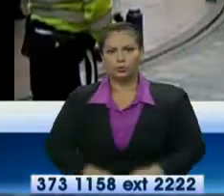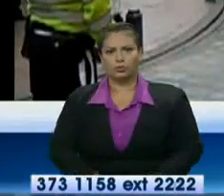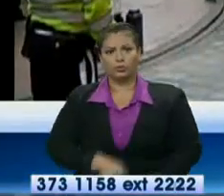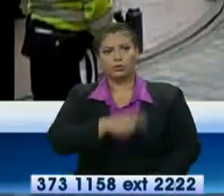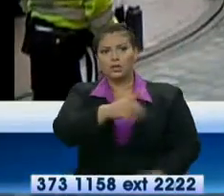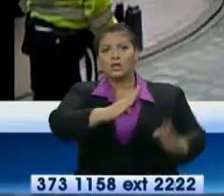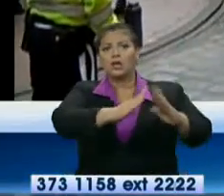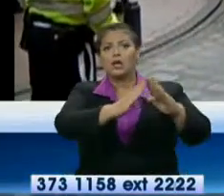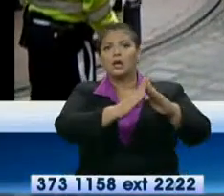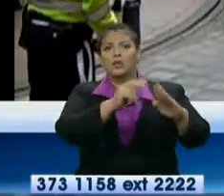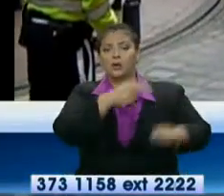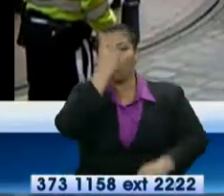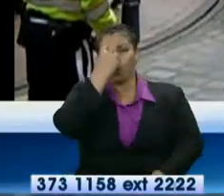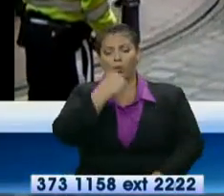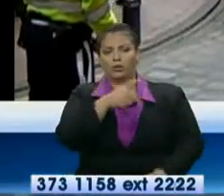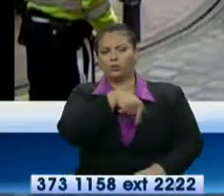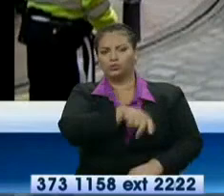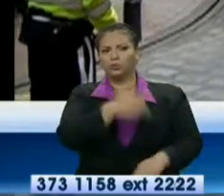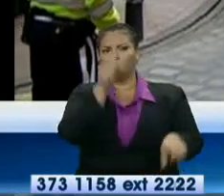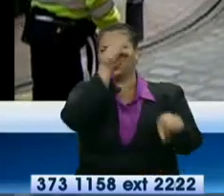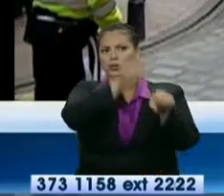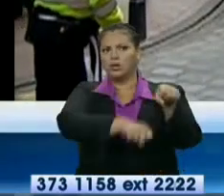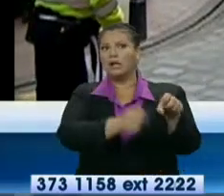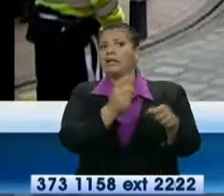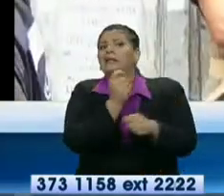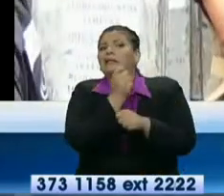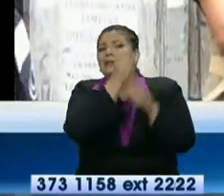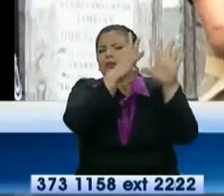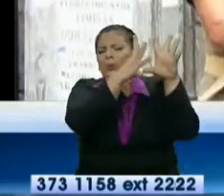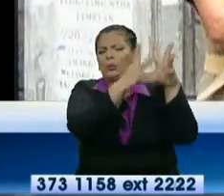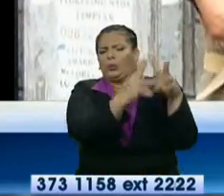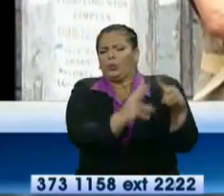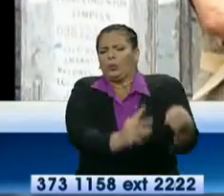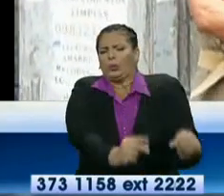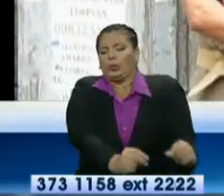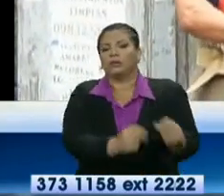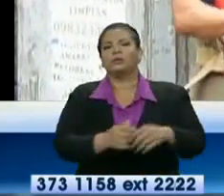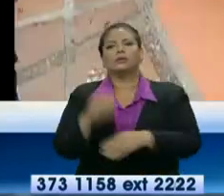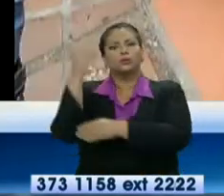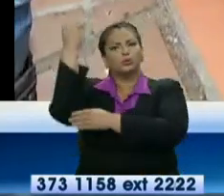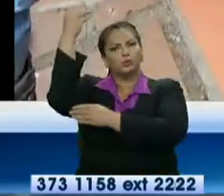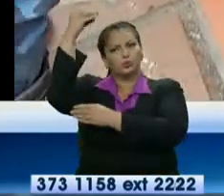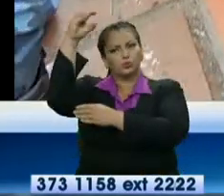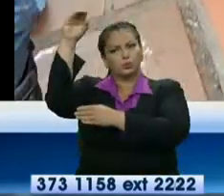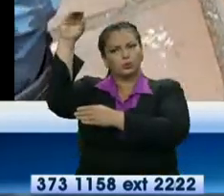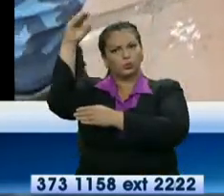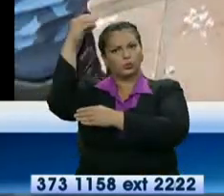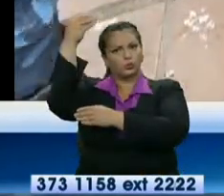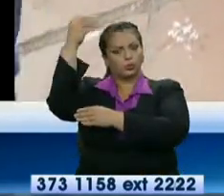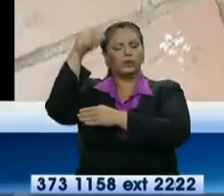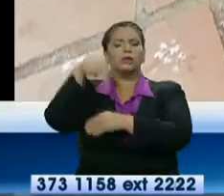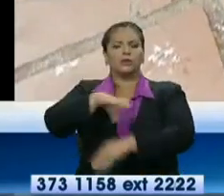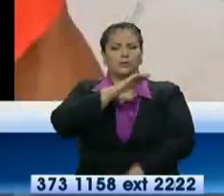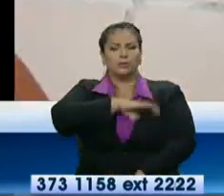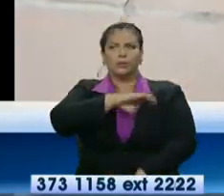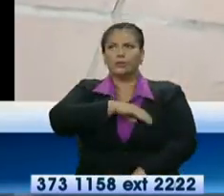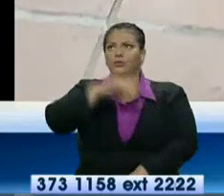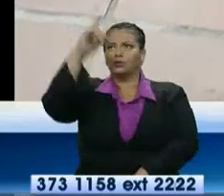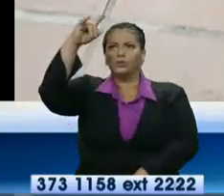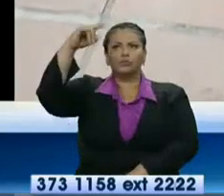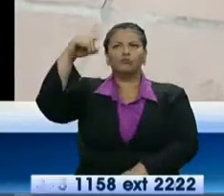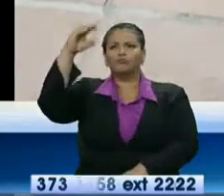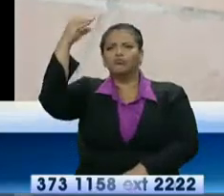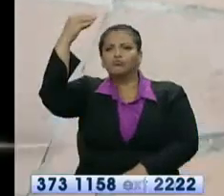de consideración, con peligro de derrumbarse. Las cámaras de vigilancia se verán mucho, dicen, para saber lo que pasó. El chofer del